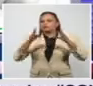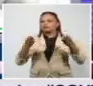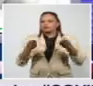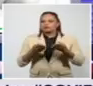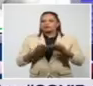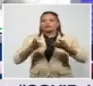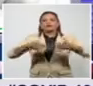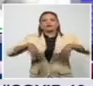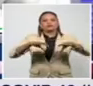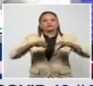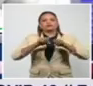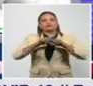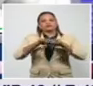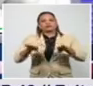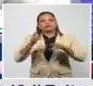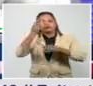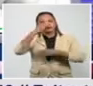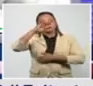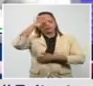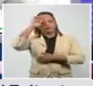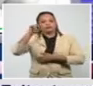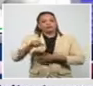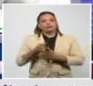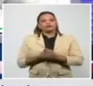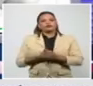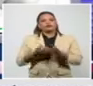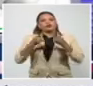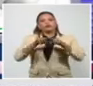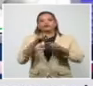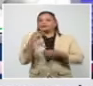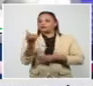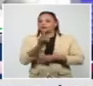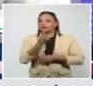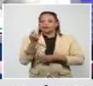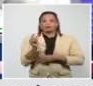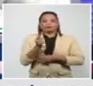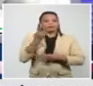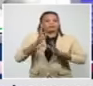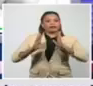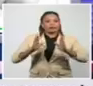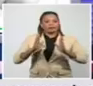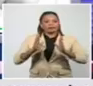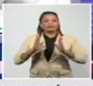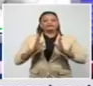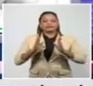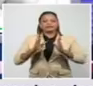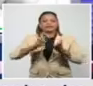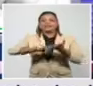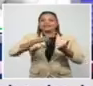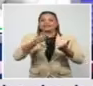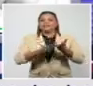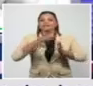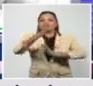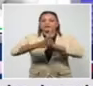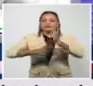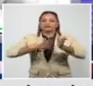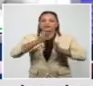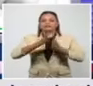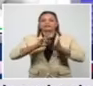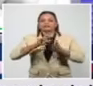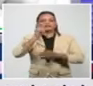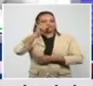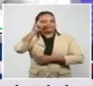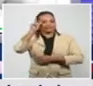situación epidemiológica en el país. Nos acompaña en este primer momento de conferencia la intérprete de lengua de señas,